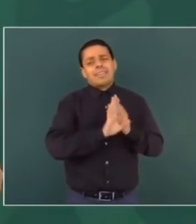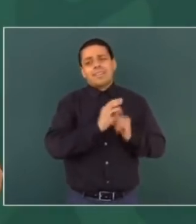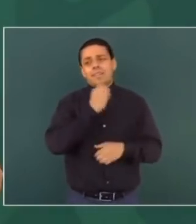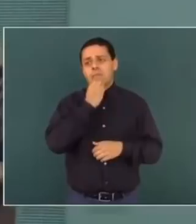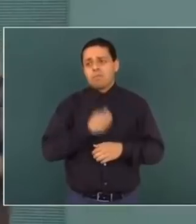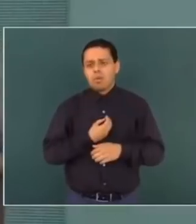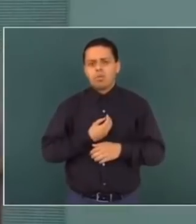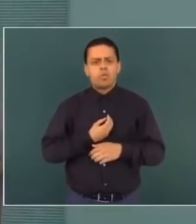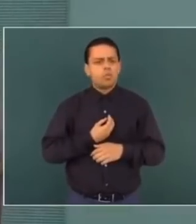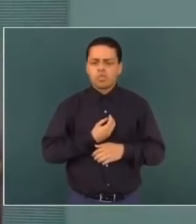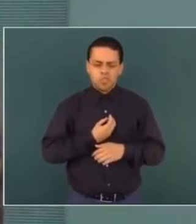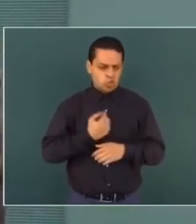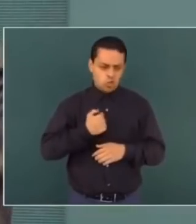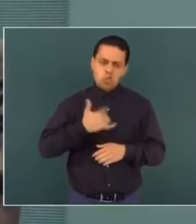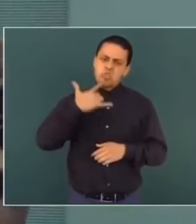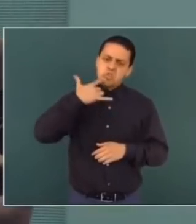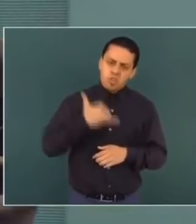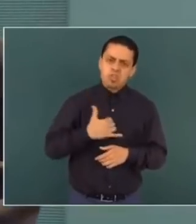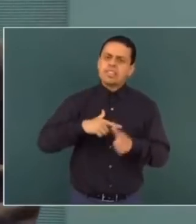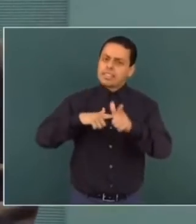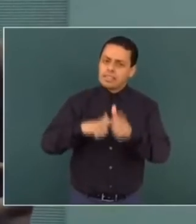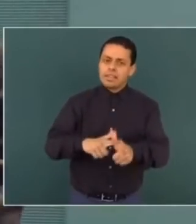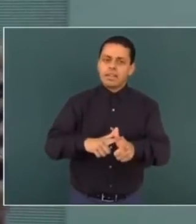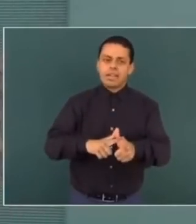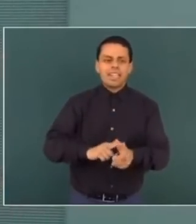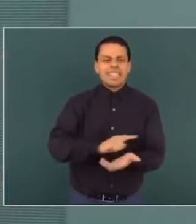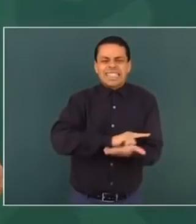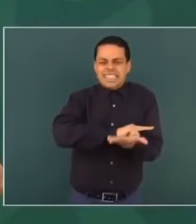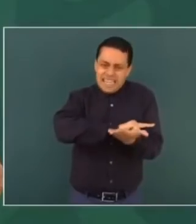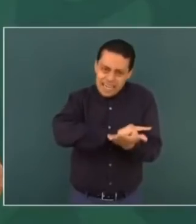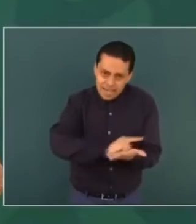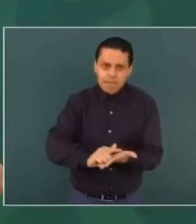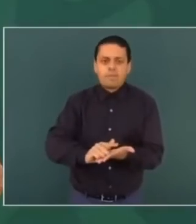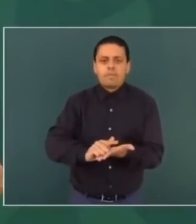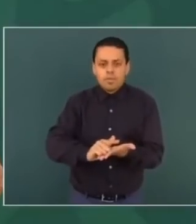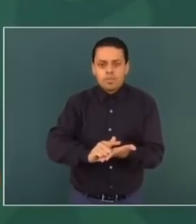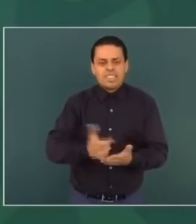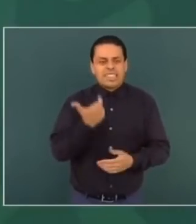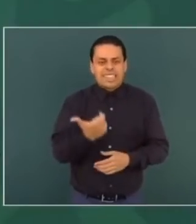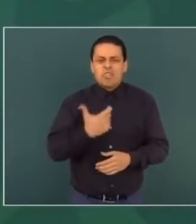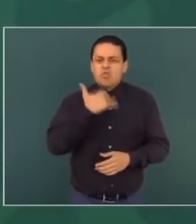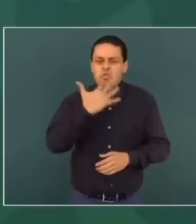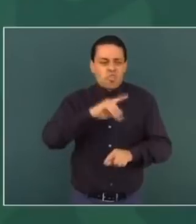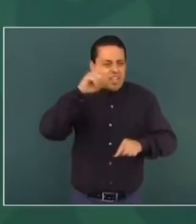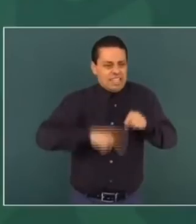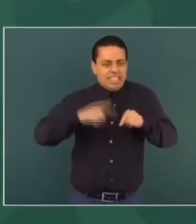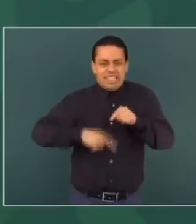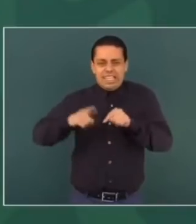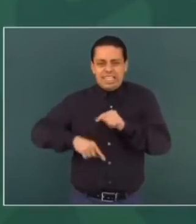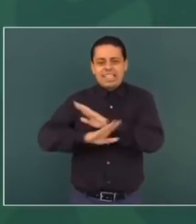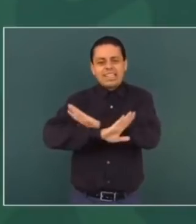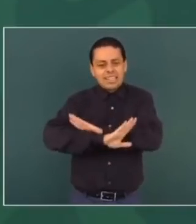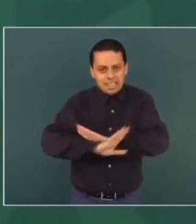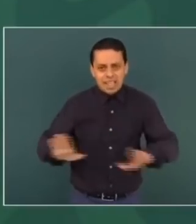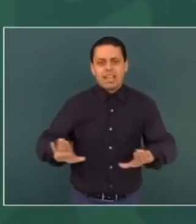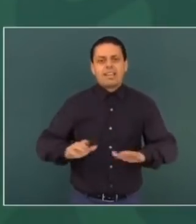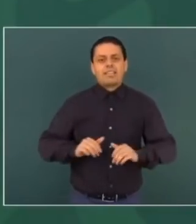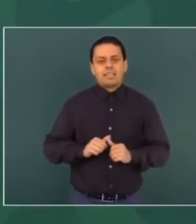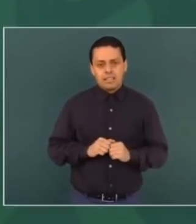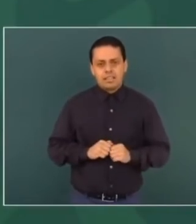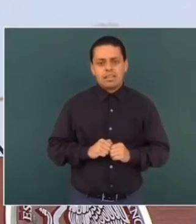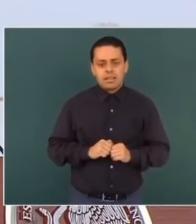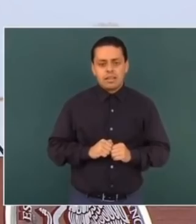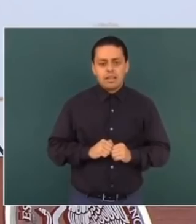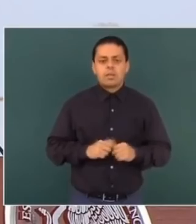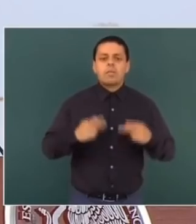en mi propósito de limpiar de corrupción al país, de desterrar la corrupción, de purificar